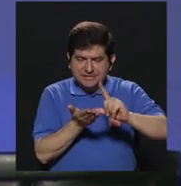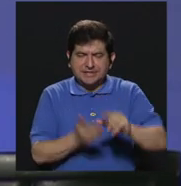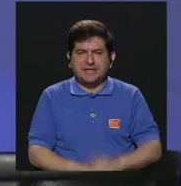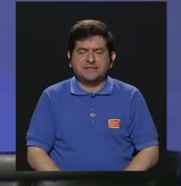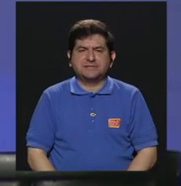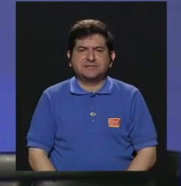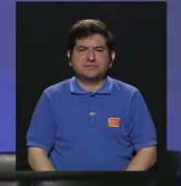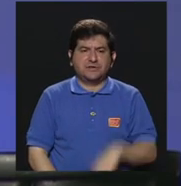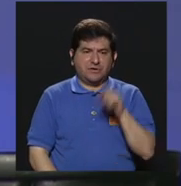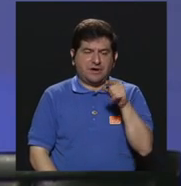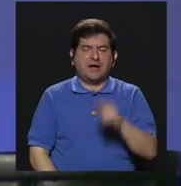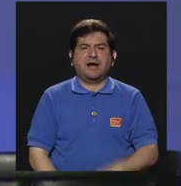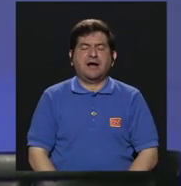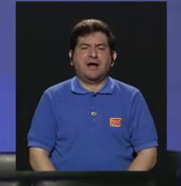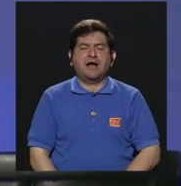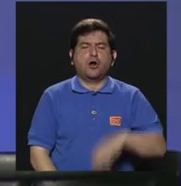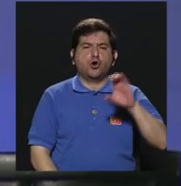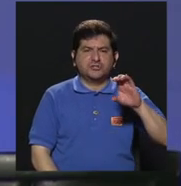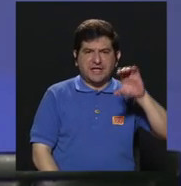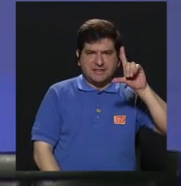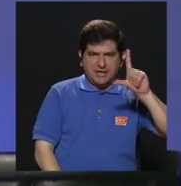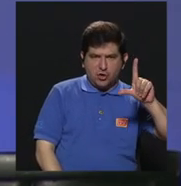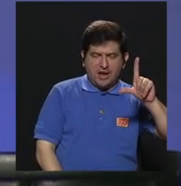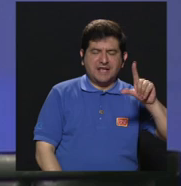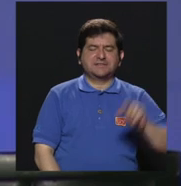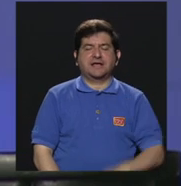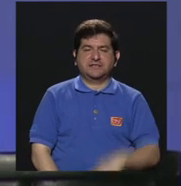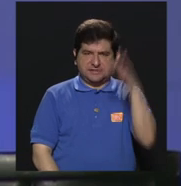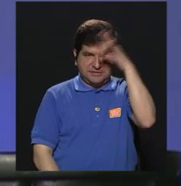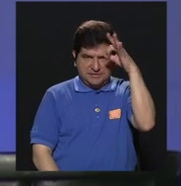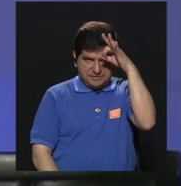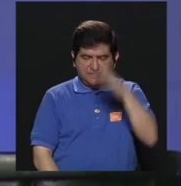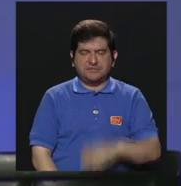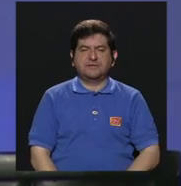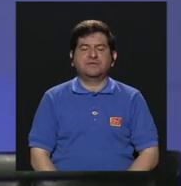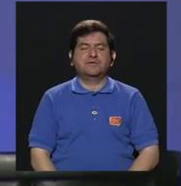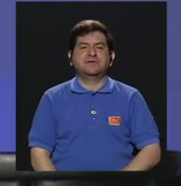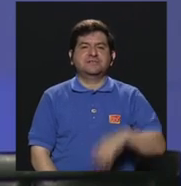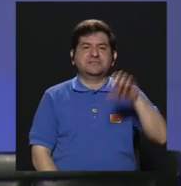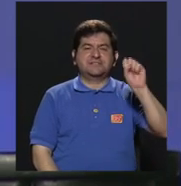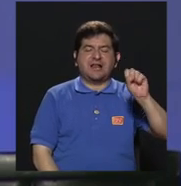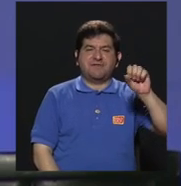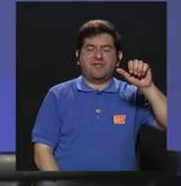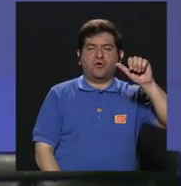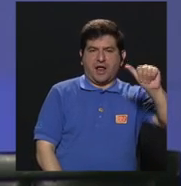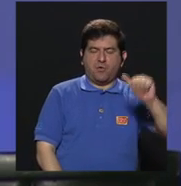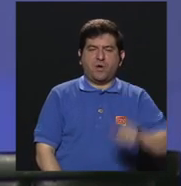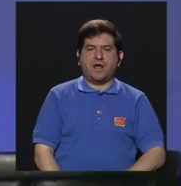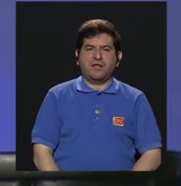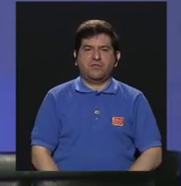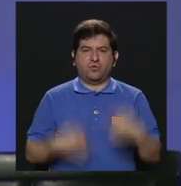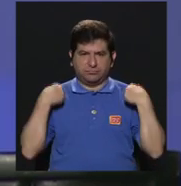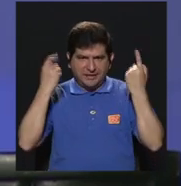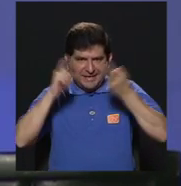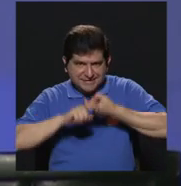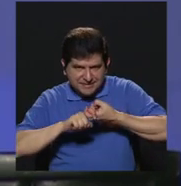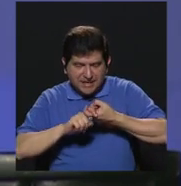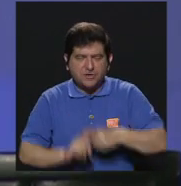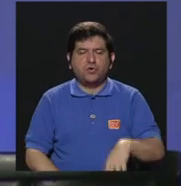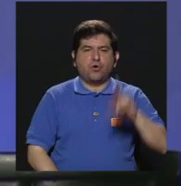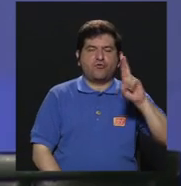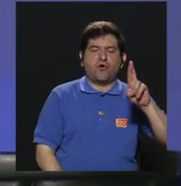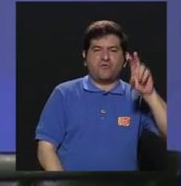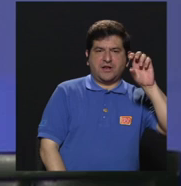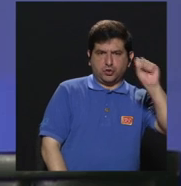los españoles Constantino Láscaris en filosofía, Salvador Aguado Andreu en castellano y